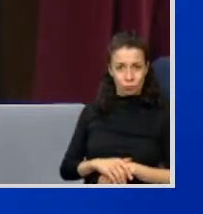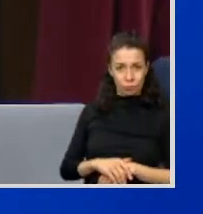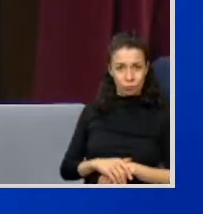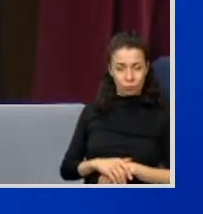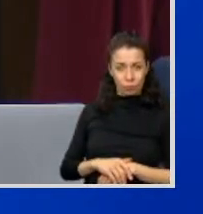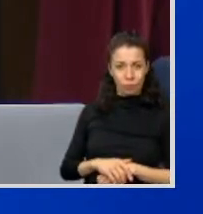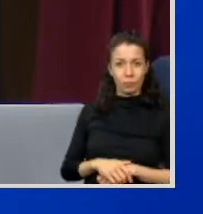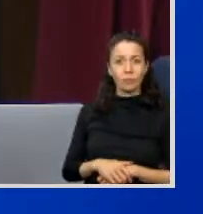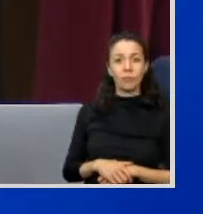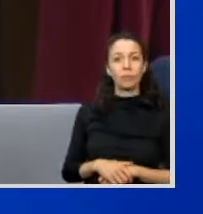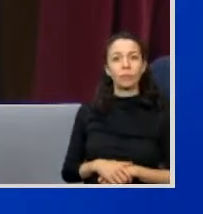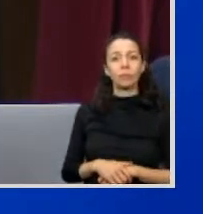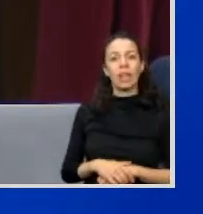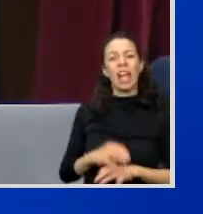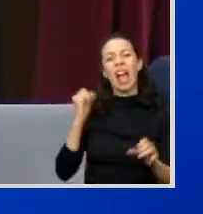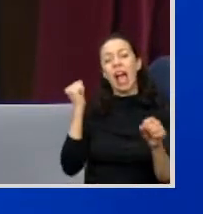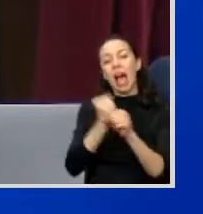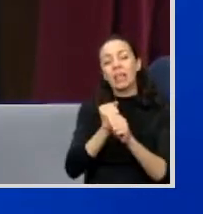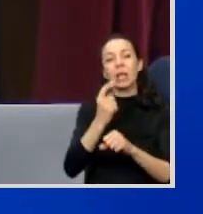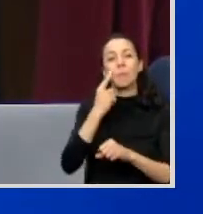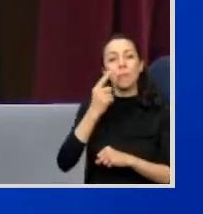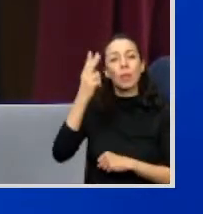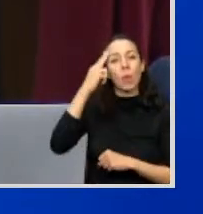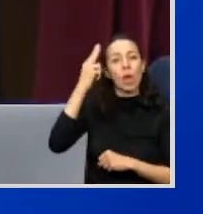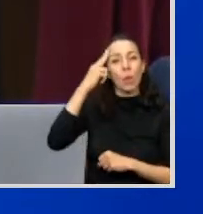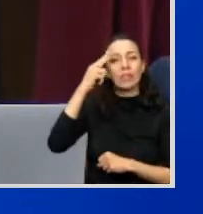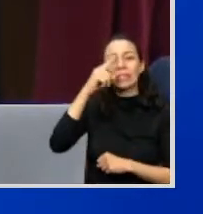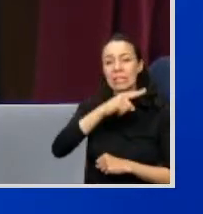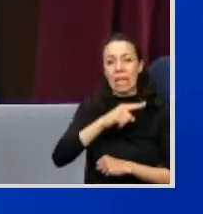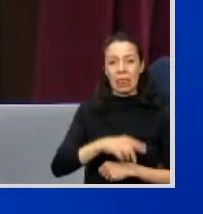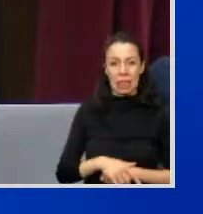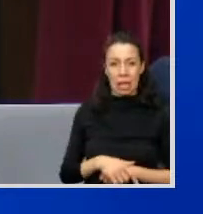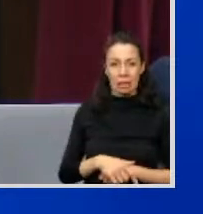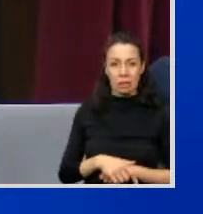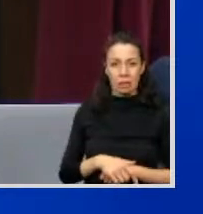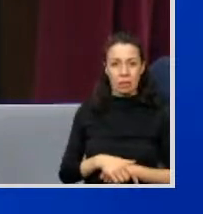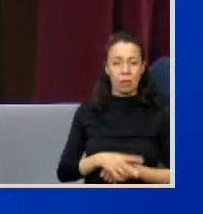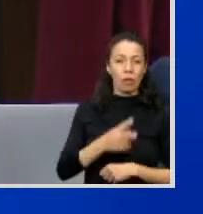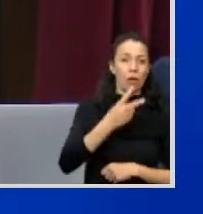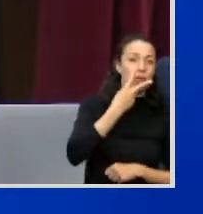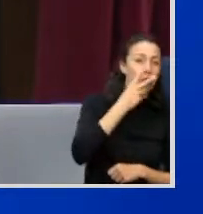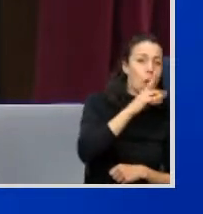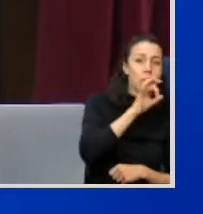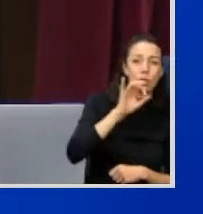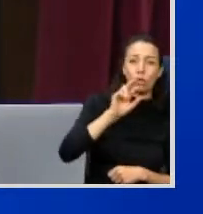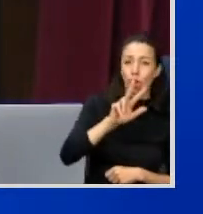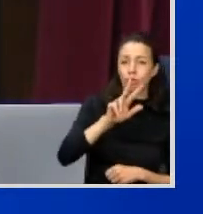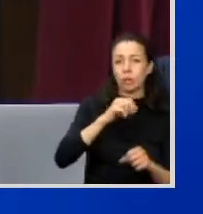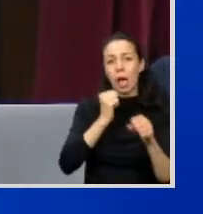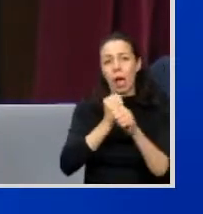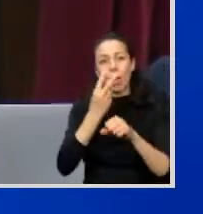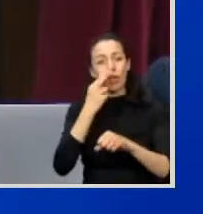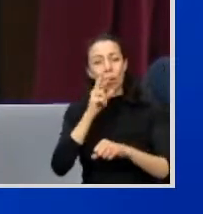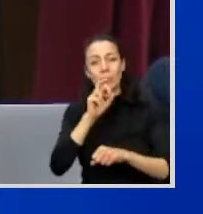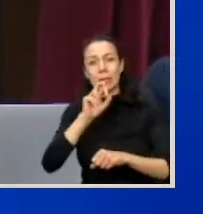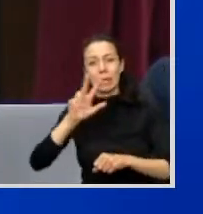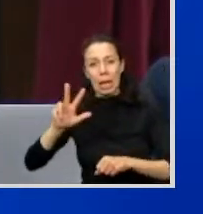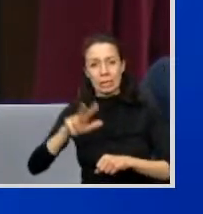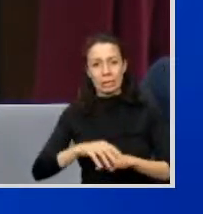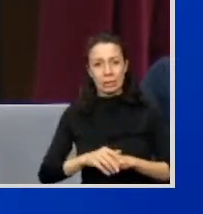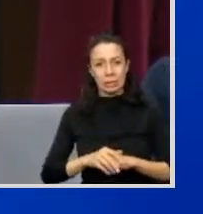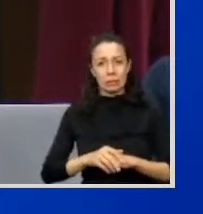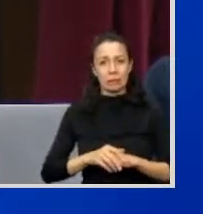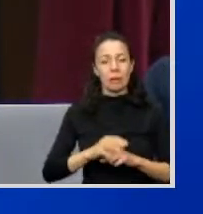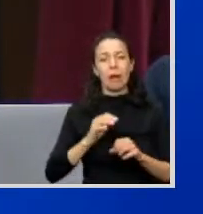local, es llegar, digamos, partidariamente a la máxima representación. Pero por otro lado, ¿será que en una mitad de mandato,